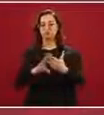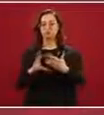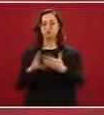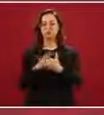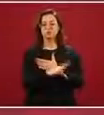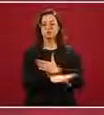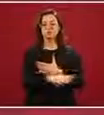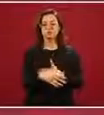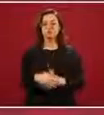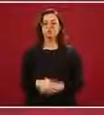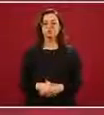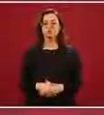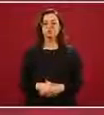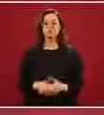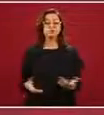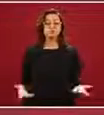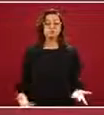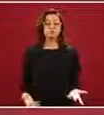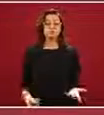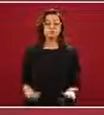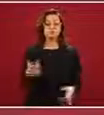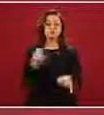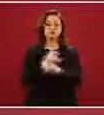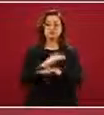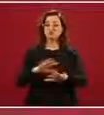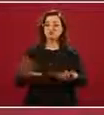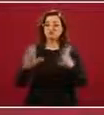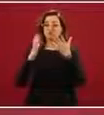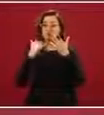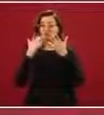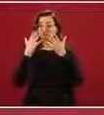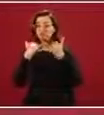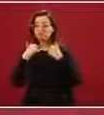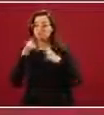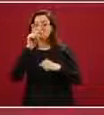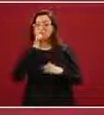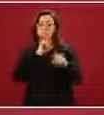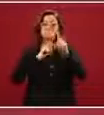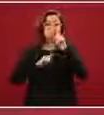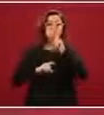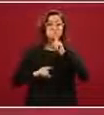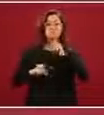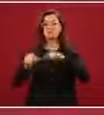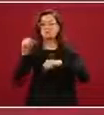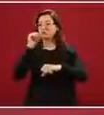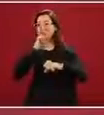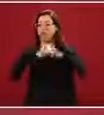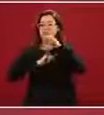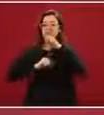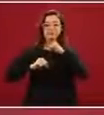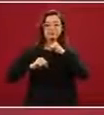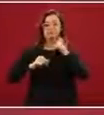hay desinformación, hay rumores, hay pánico,